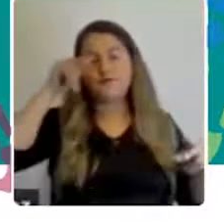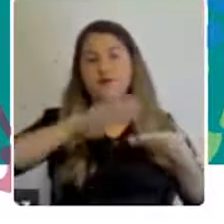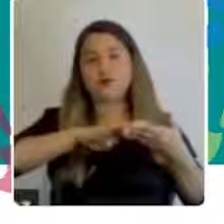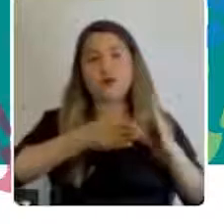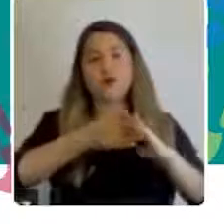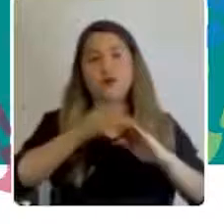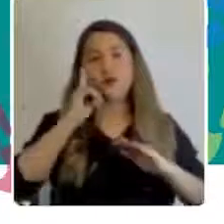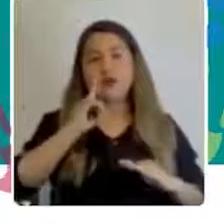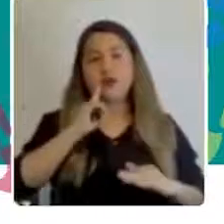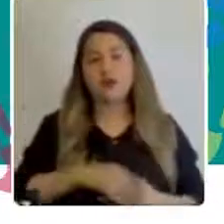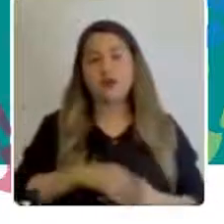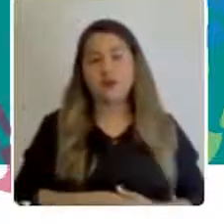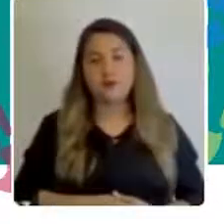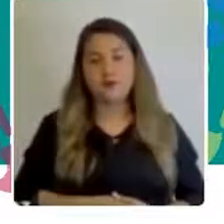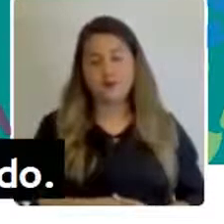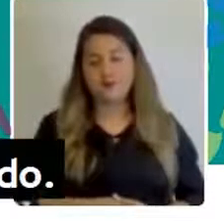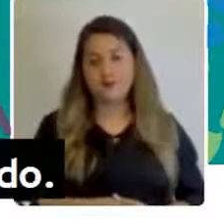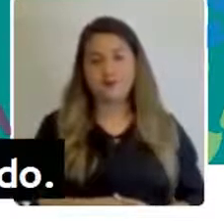financieros,